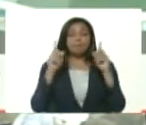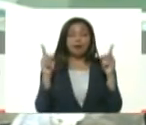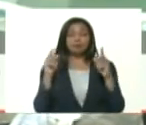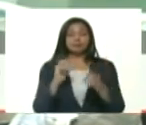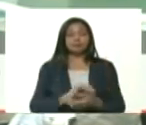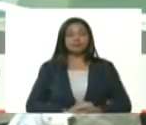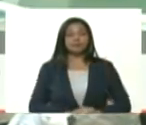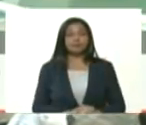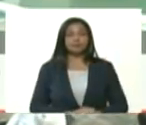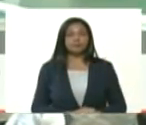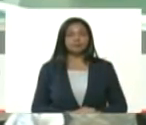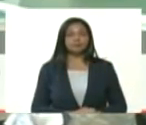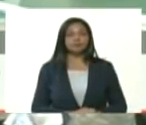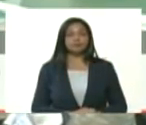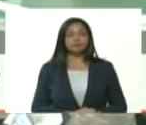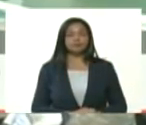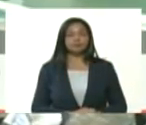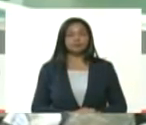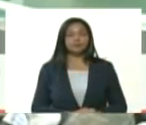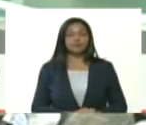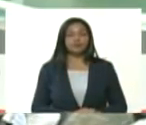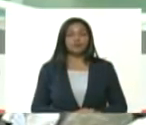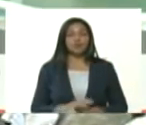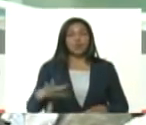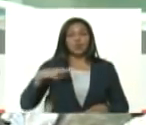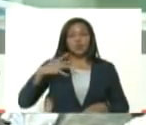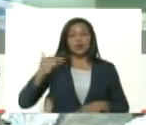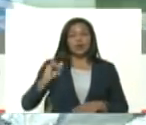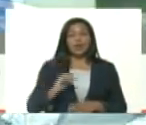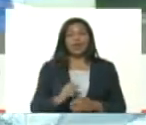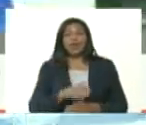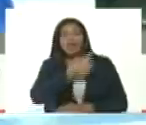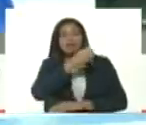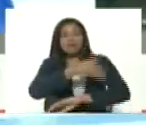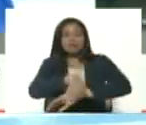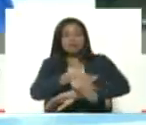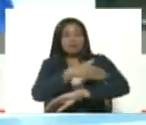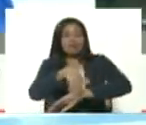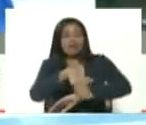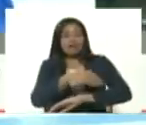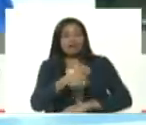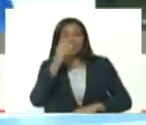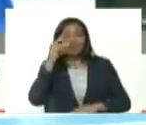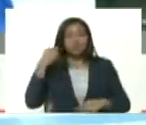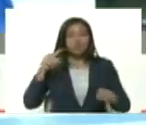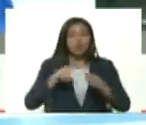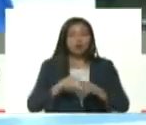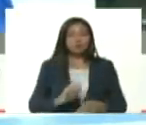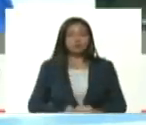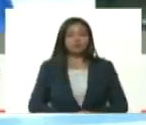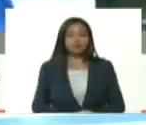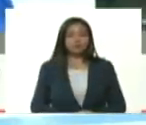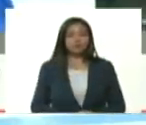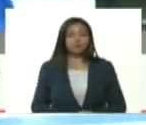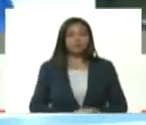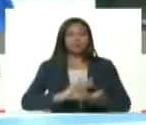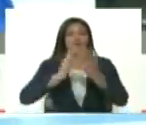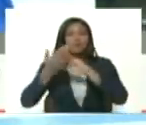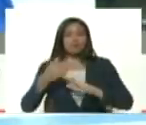CLAP, los famosos CLAP, jefes y jefas de calle, jefes y jefas de